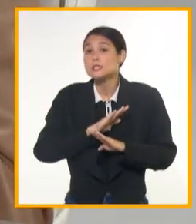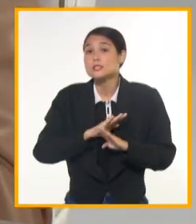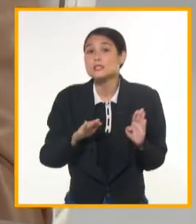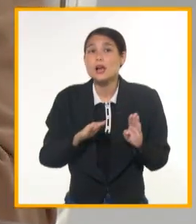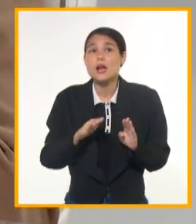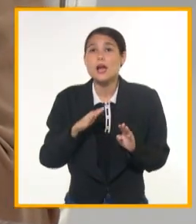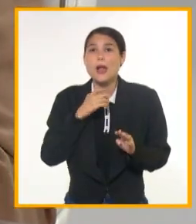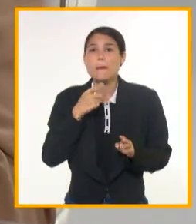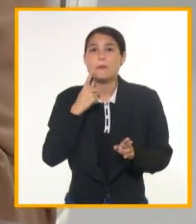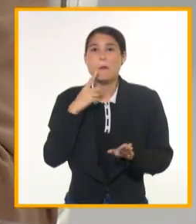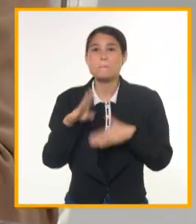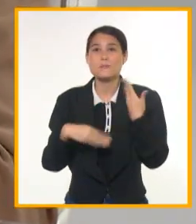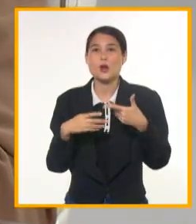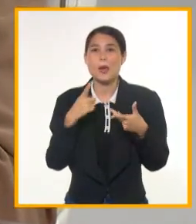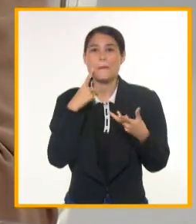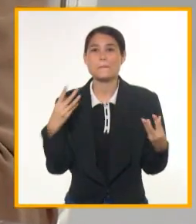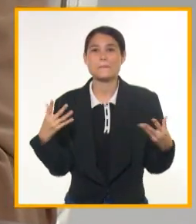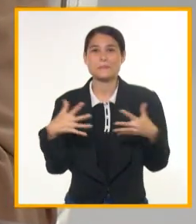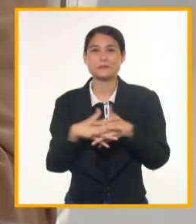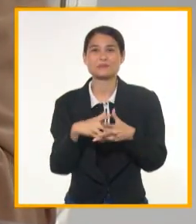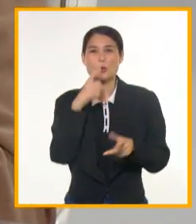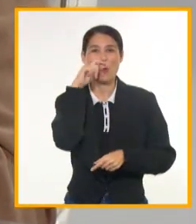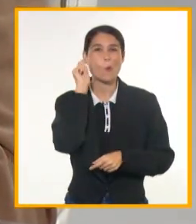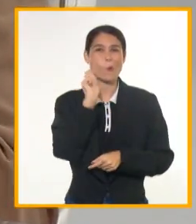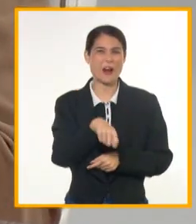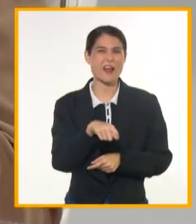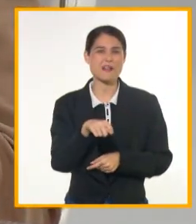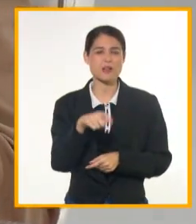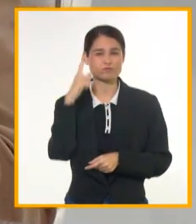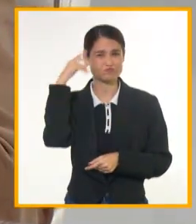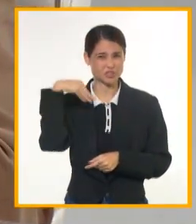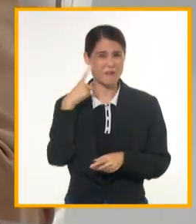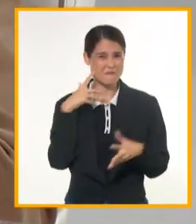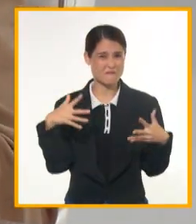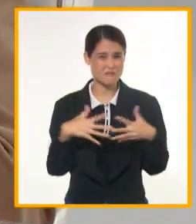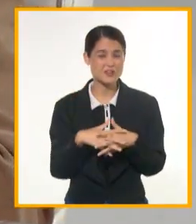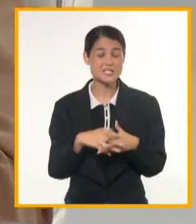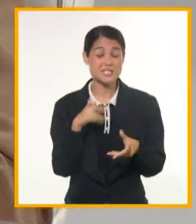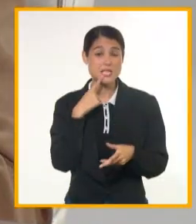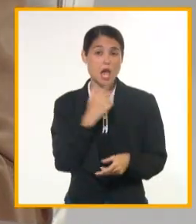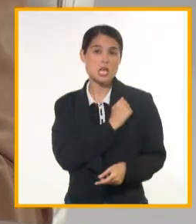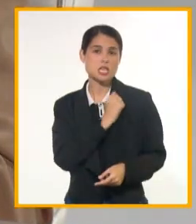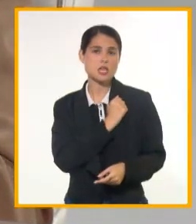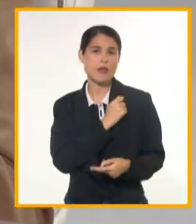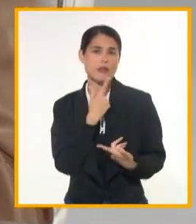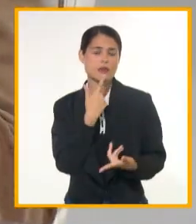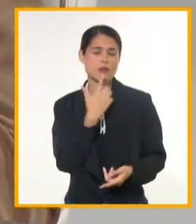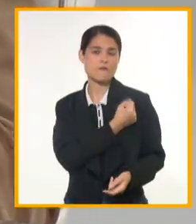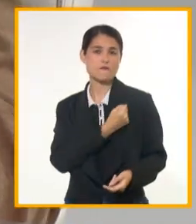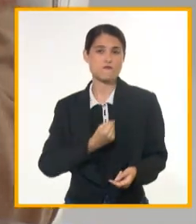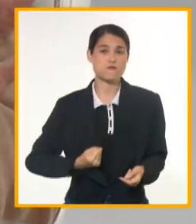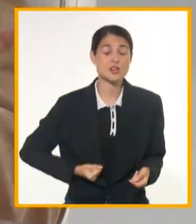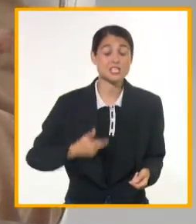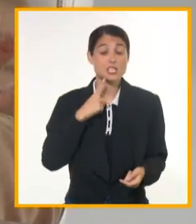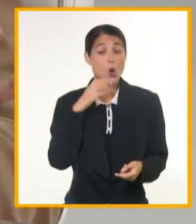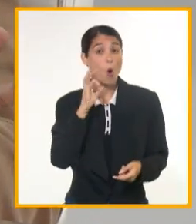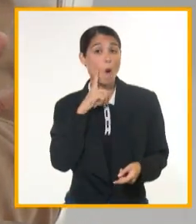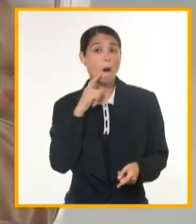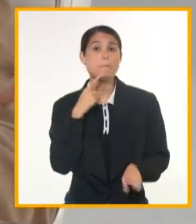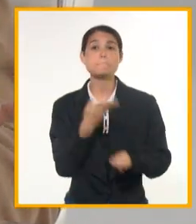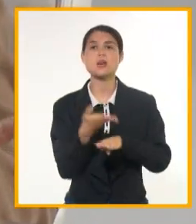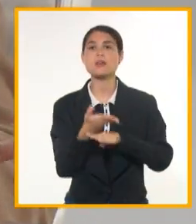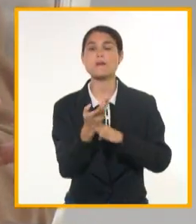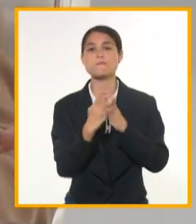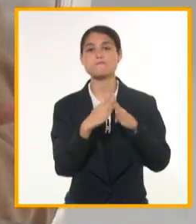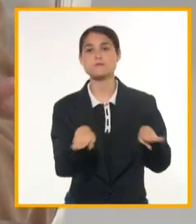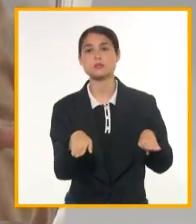este conflicto en Ucrania, está haciendo esfuerzos para que al menos cesa. No sin tener intereses